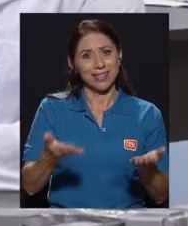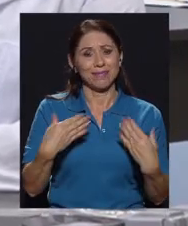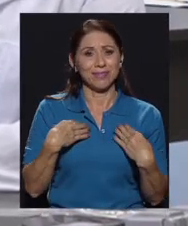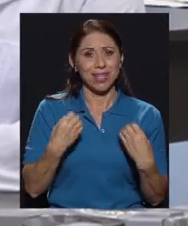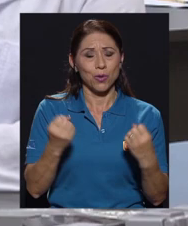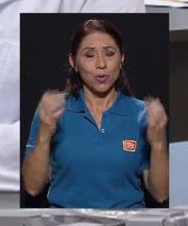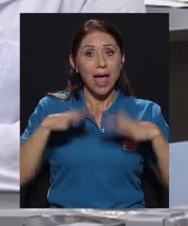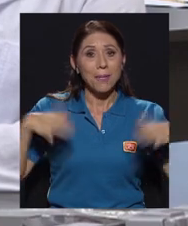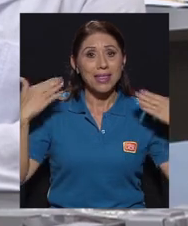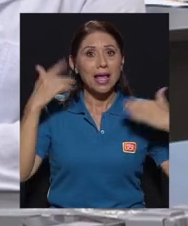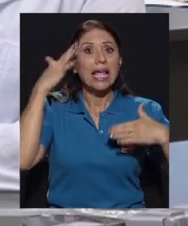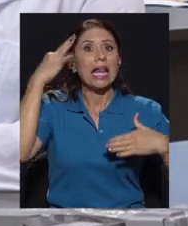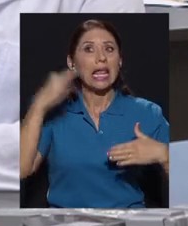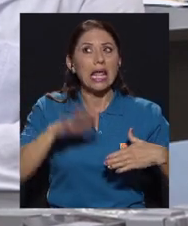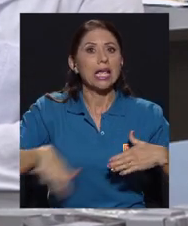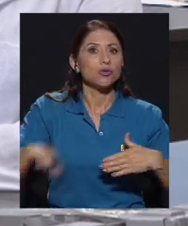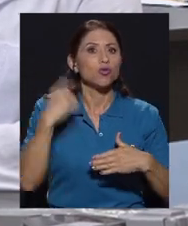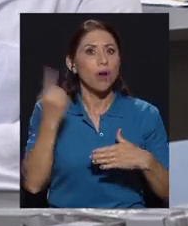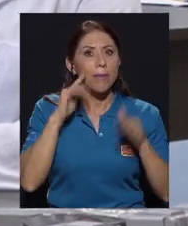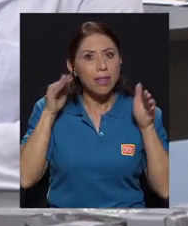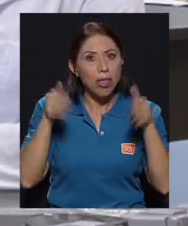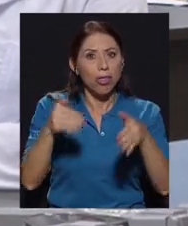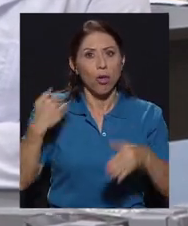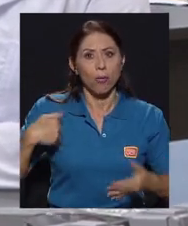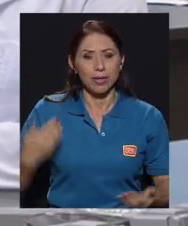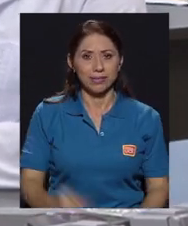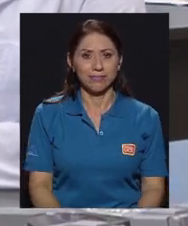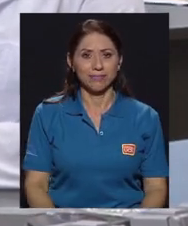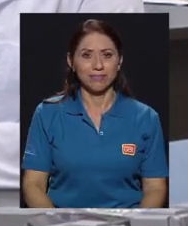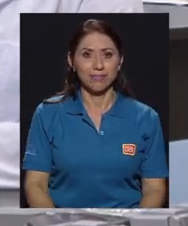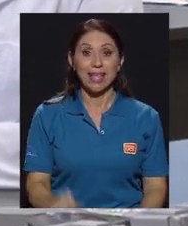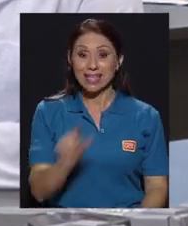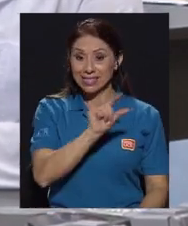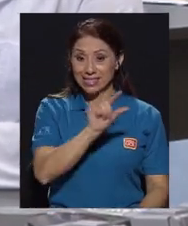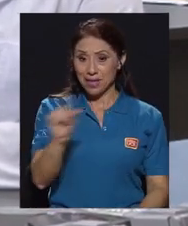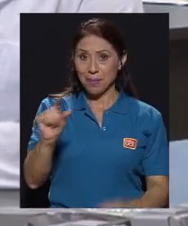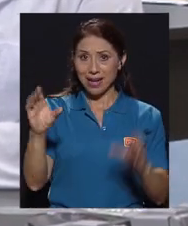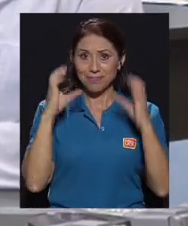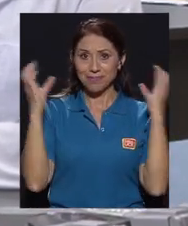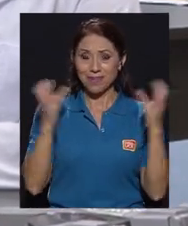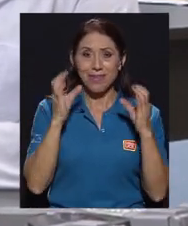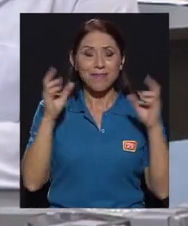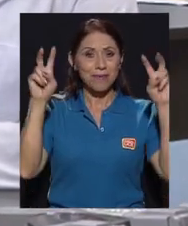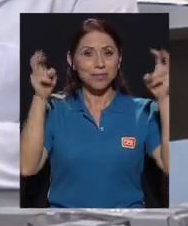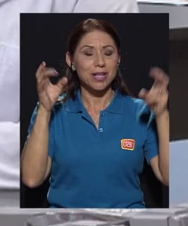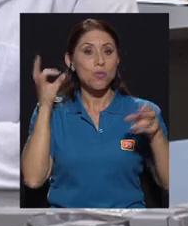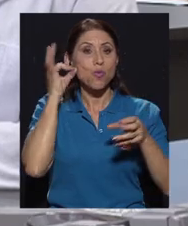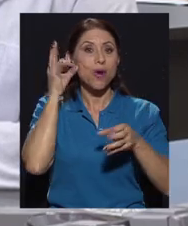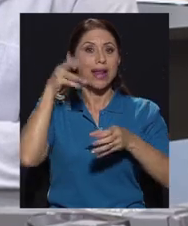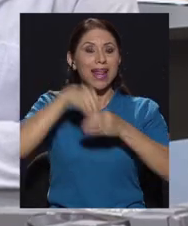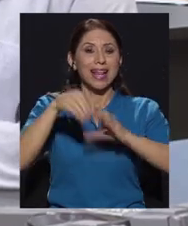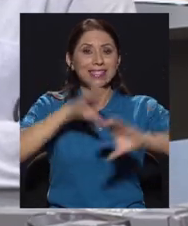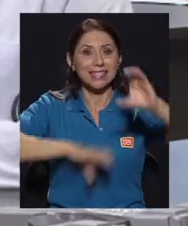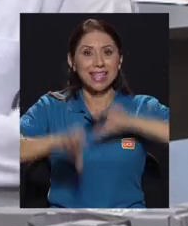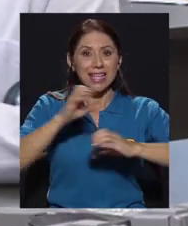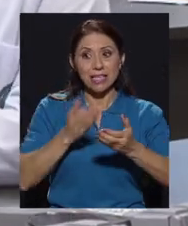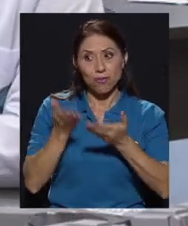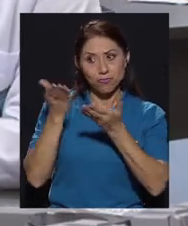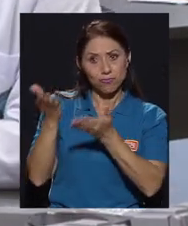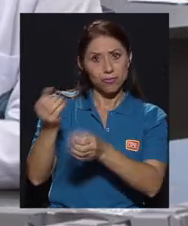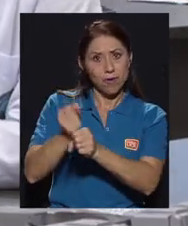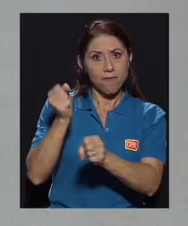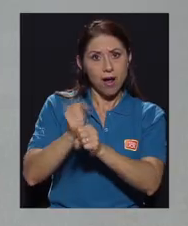que es salud ambiental, porque pensaban que era un ambiente meramente de hombres. En la Semana de la Mujer en la Ciencia sobresale el aporte de